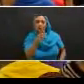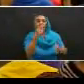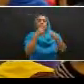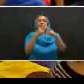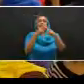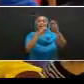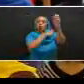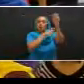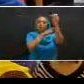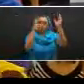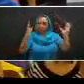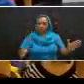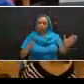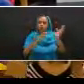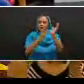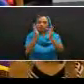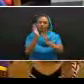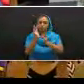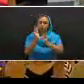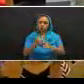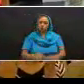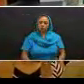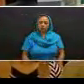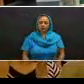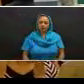nombre poderoso de Jesús